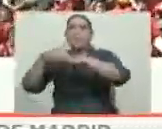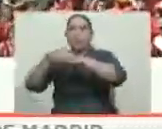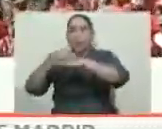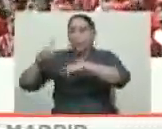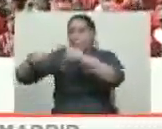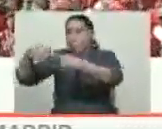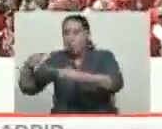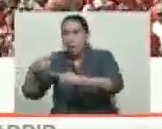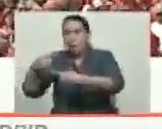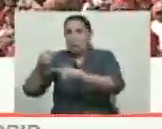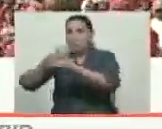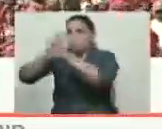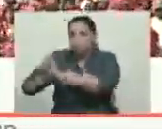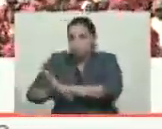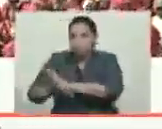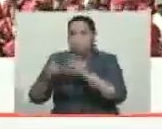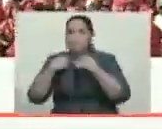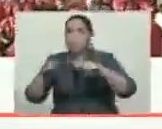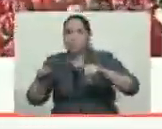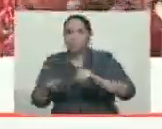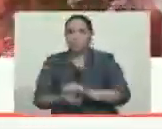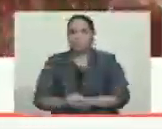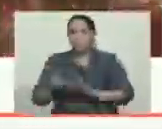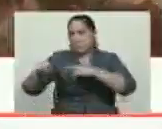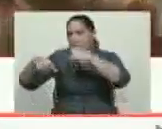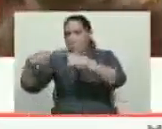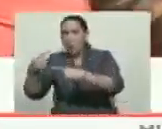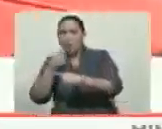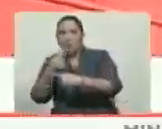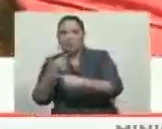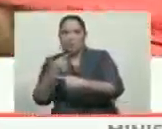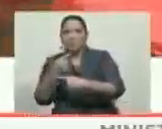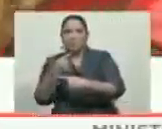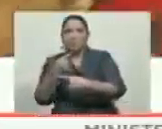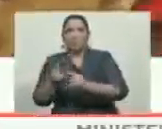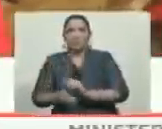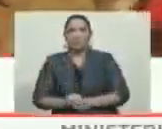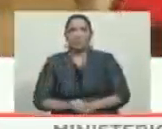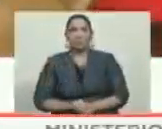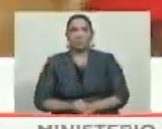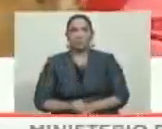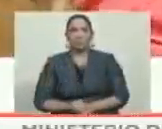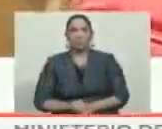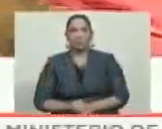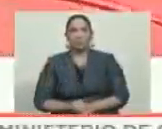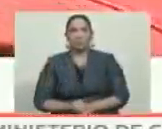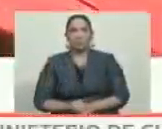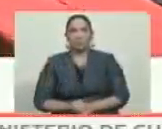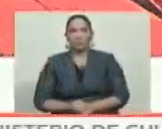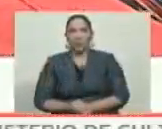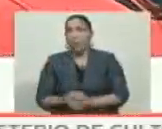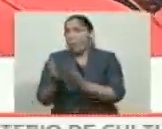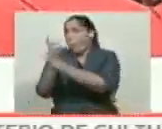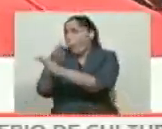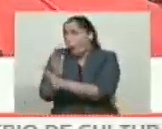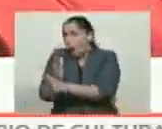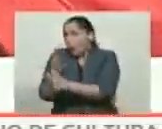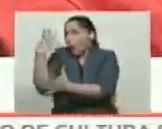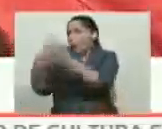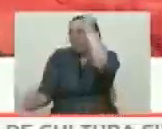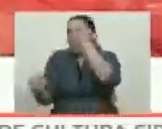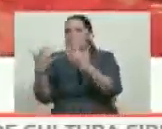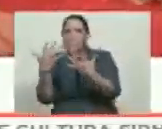después desaparecerse, para después decir que era un juego que se les escapó de las